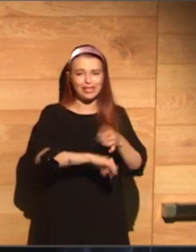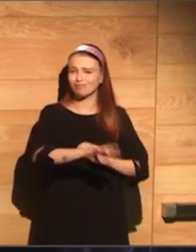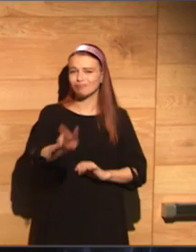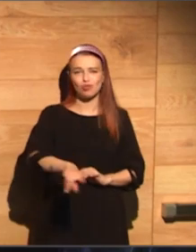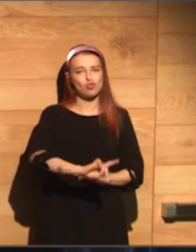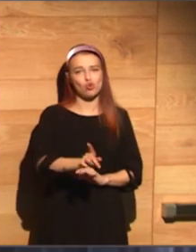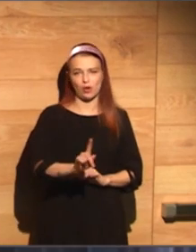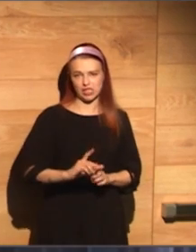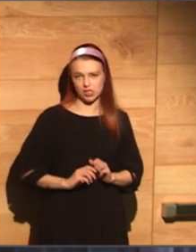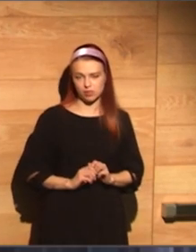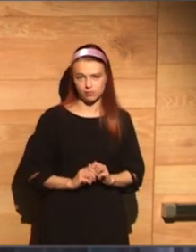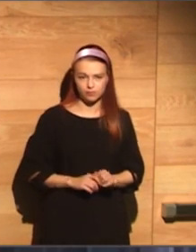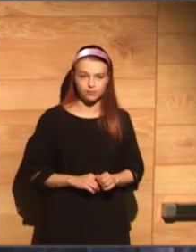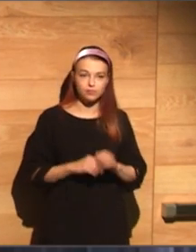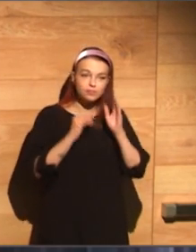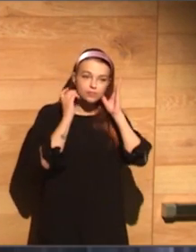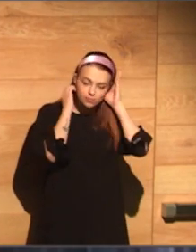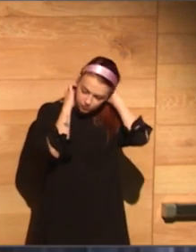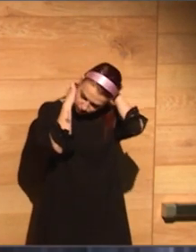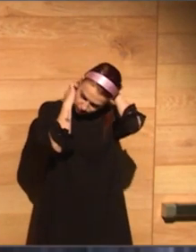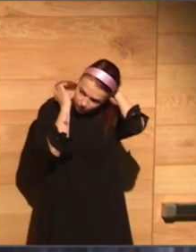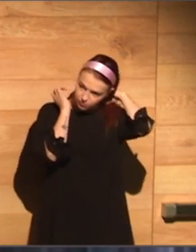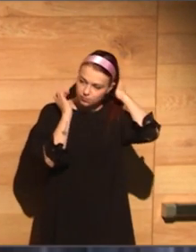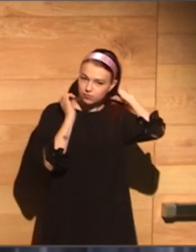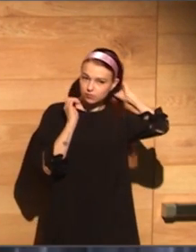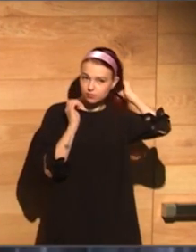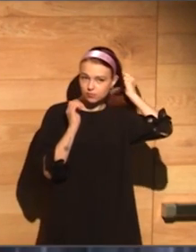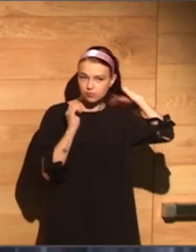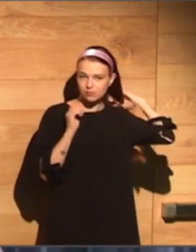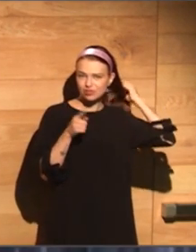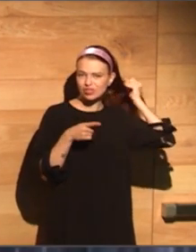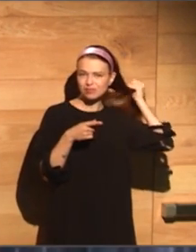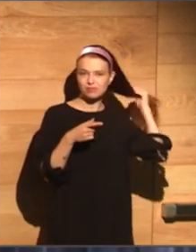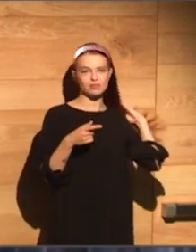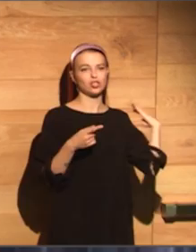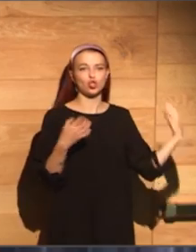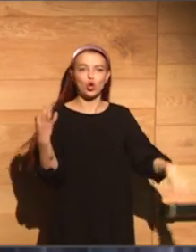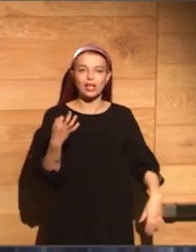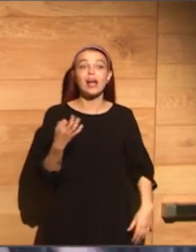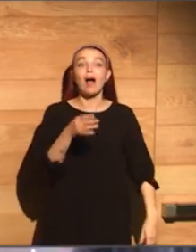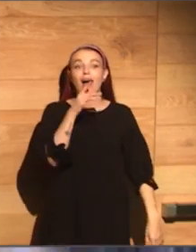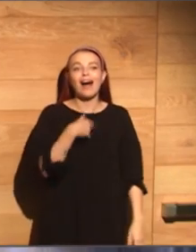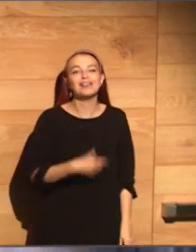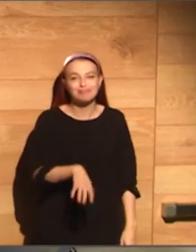matrimonio. Vale, la pregunta es... ¿qué mierda es esto? Ahora lo he cogido.